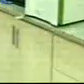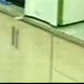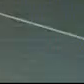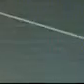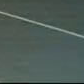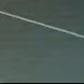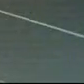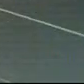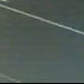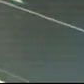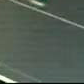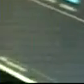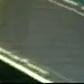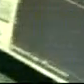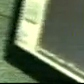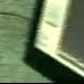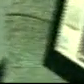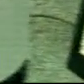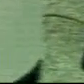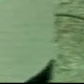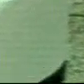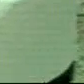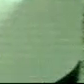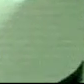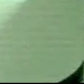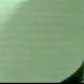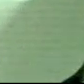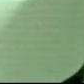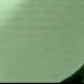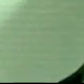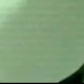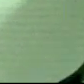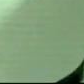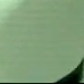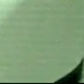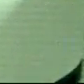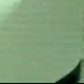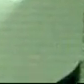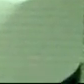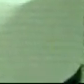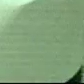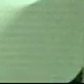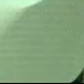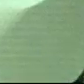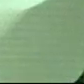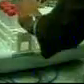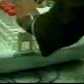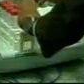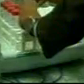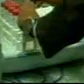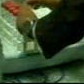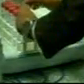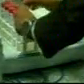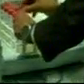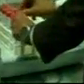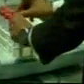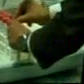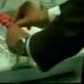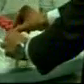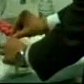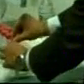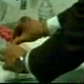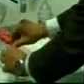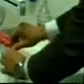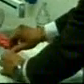estuviéramos junto a nuestros mejores científicos y técnicos inaugurando este moderno laboratorio que